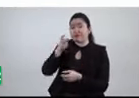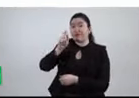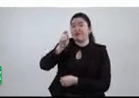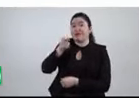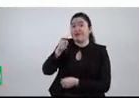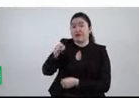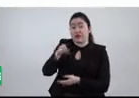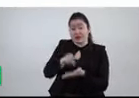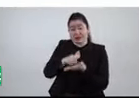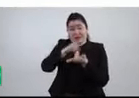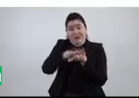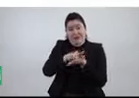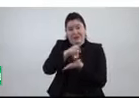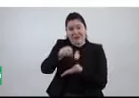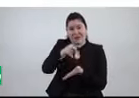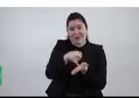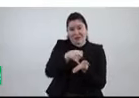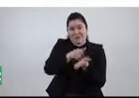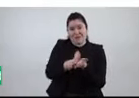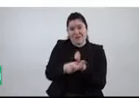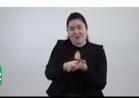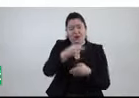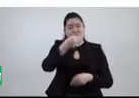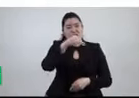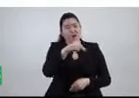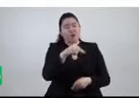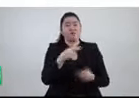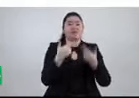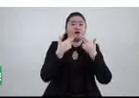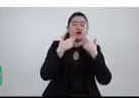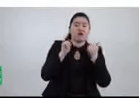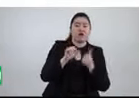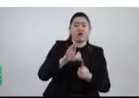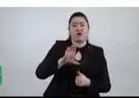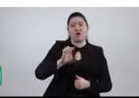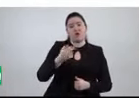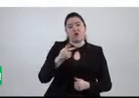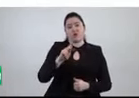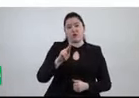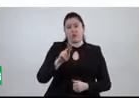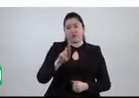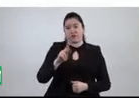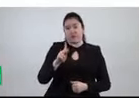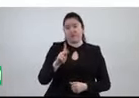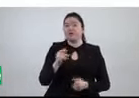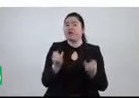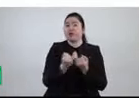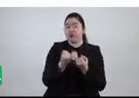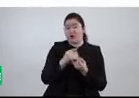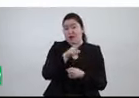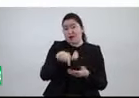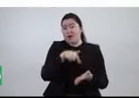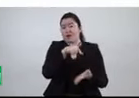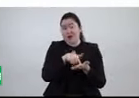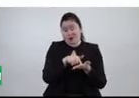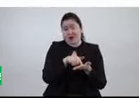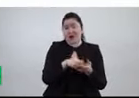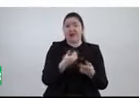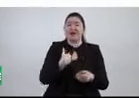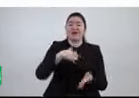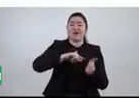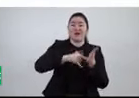es la cita que tienen que imprimir ustedes, que tiene sus nombres, su CURP, la clave del centro de trabajo, la sede de vacunación, la fecha, hora y día. Es importante